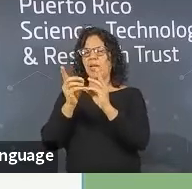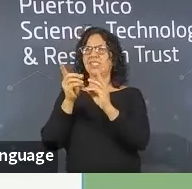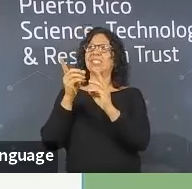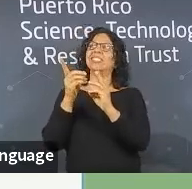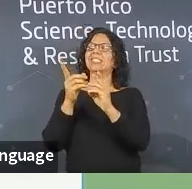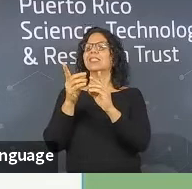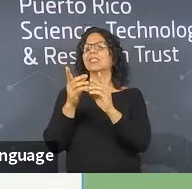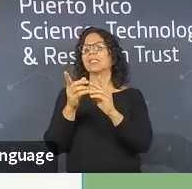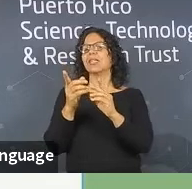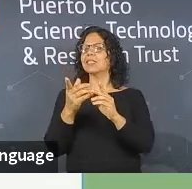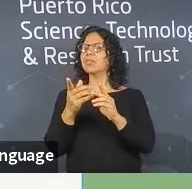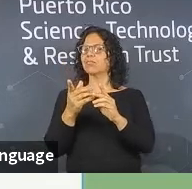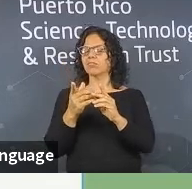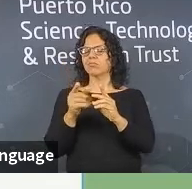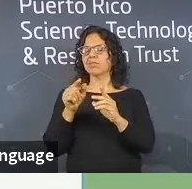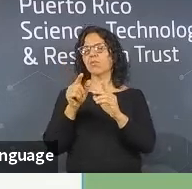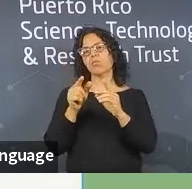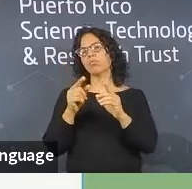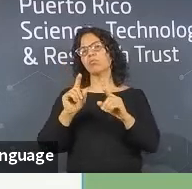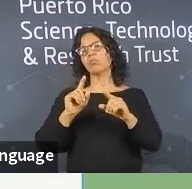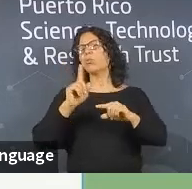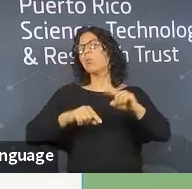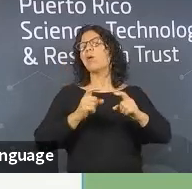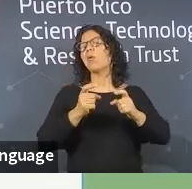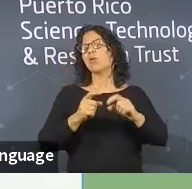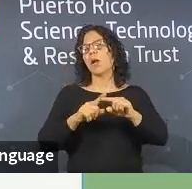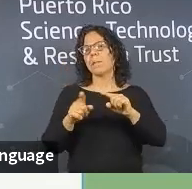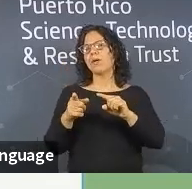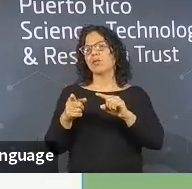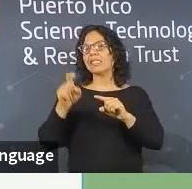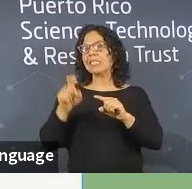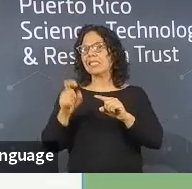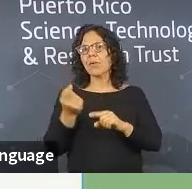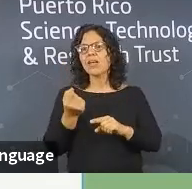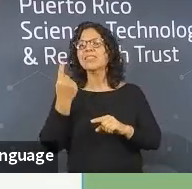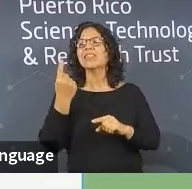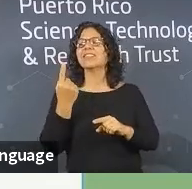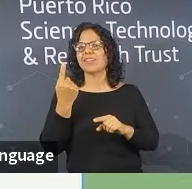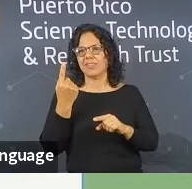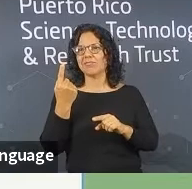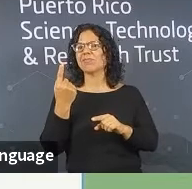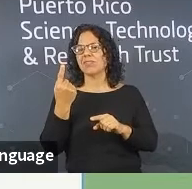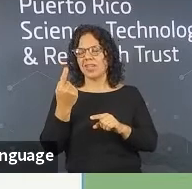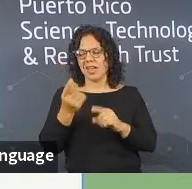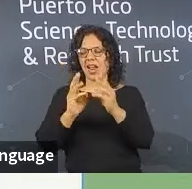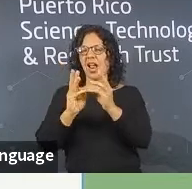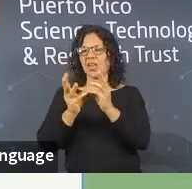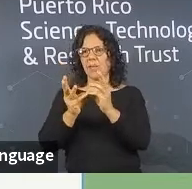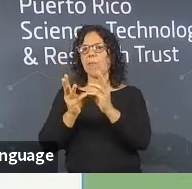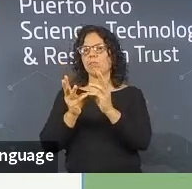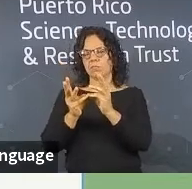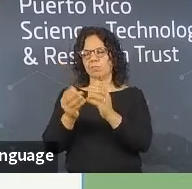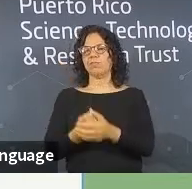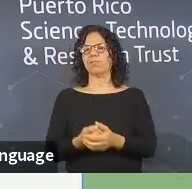una variable que no controlamos, pero realmente necesitamos entender una gran cantidad de las condiciones climatológicas.